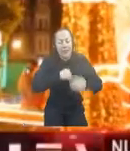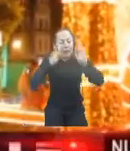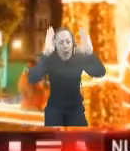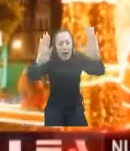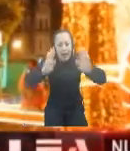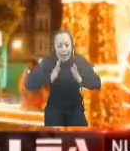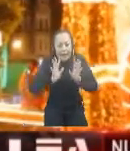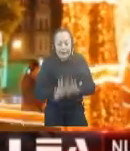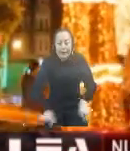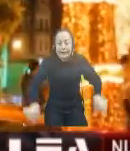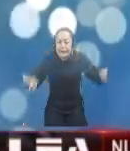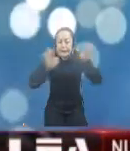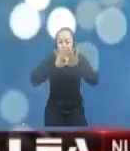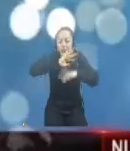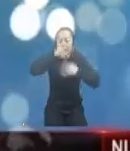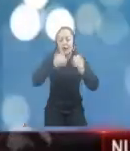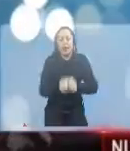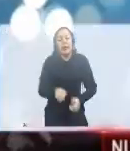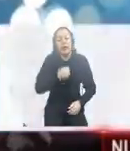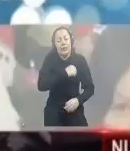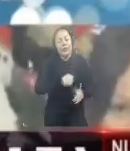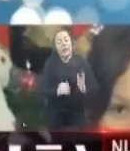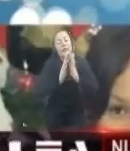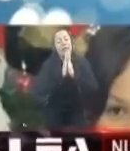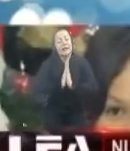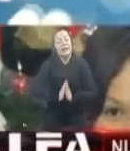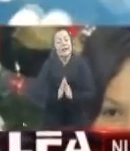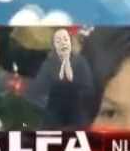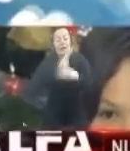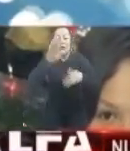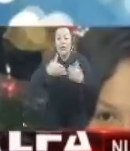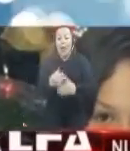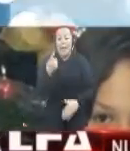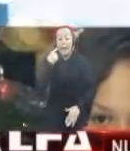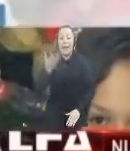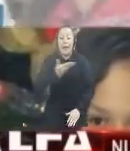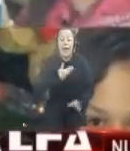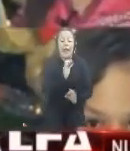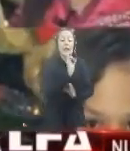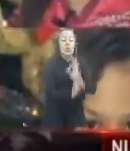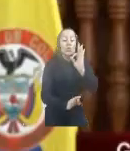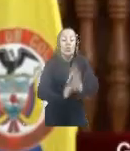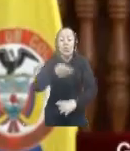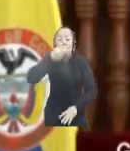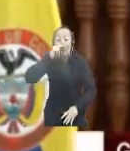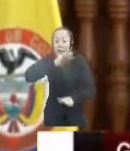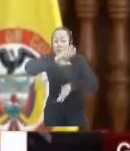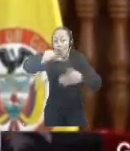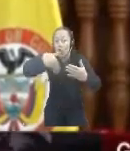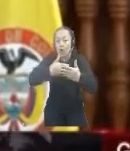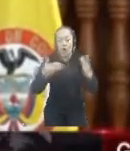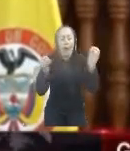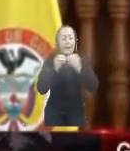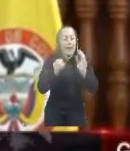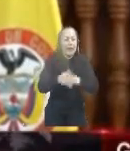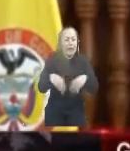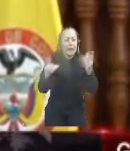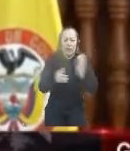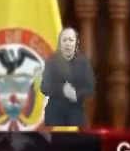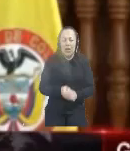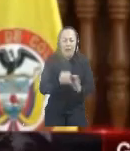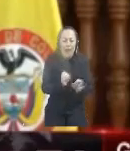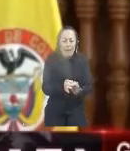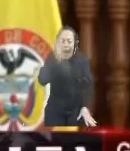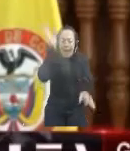que piadoso, para que los padres de familia cuiden los niños. No exploten